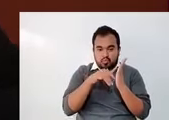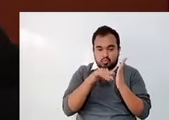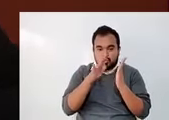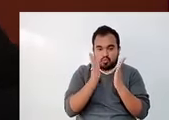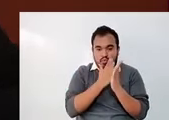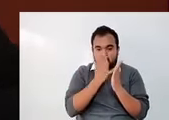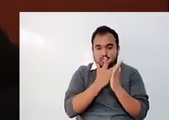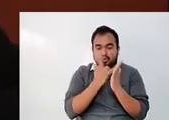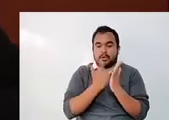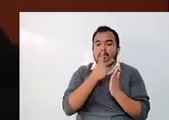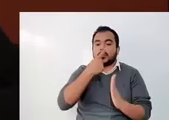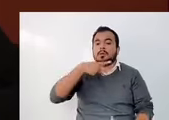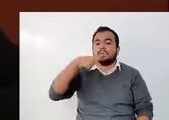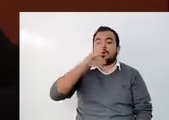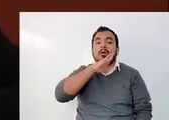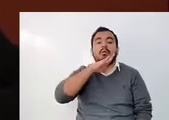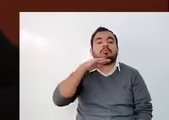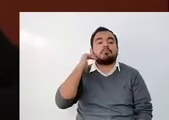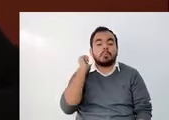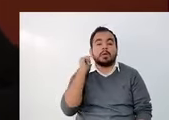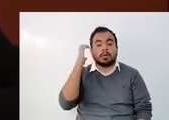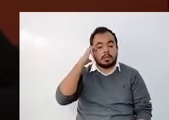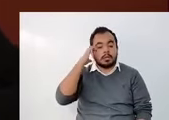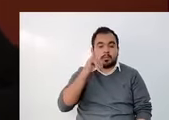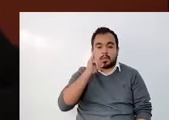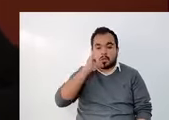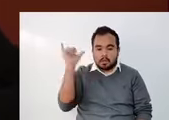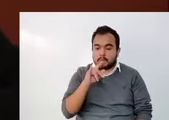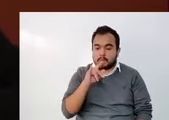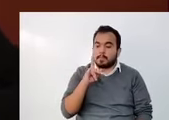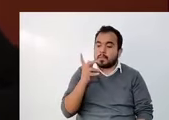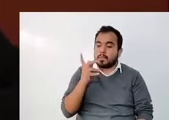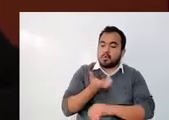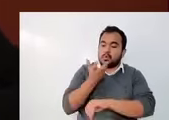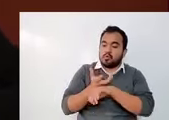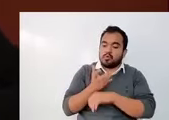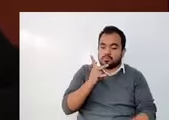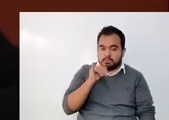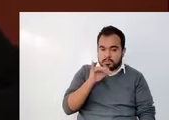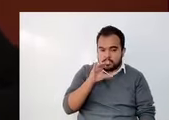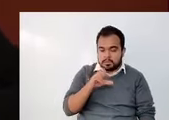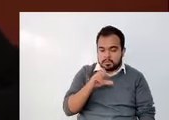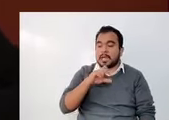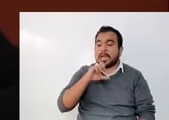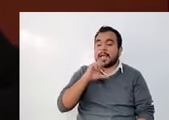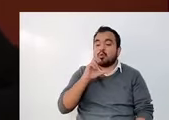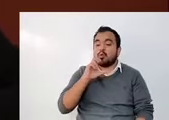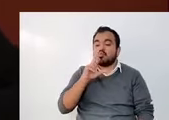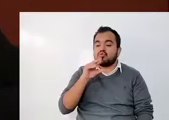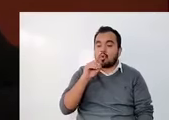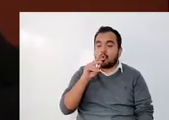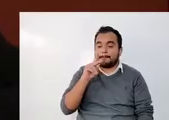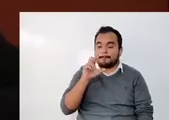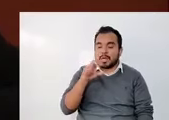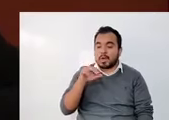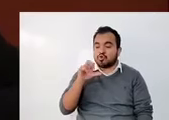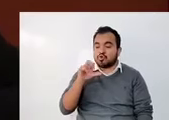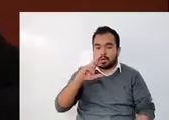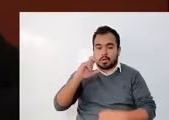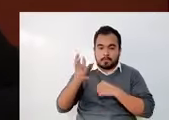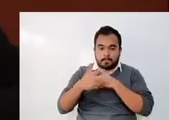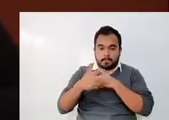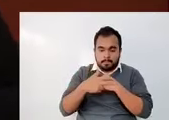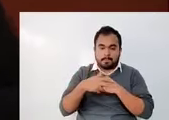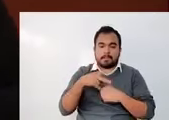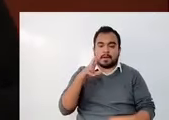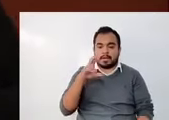Alemania, Criminalia de Italia, Peace Law Review de los Estados Unidos y European Journal on Crime Policy and